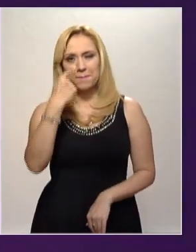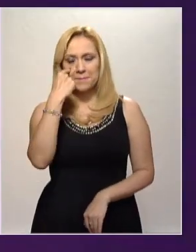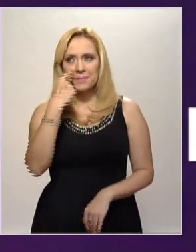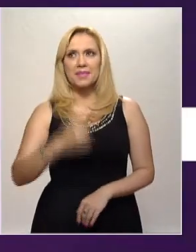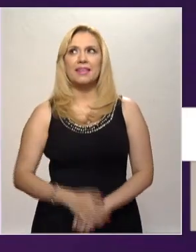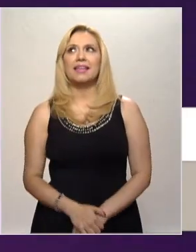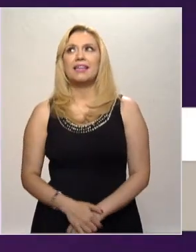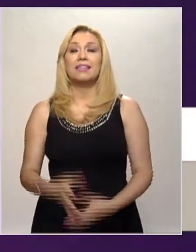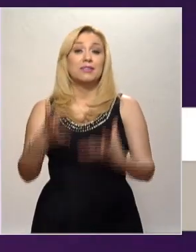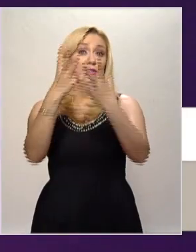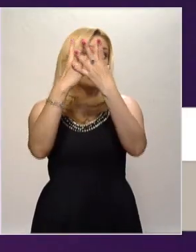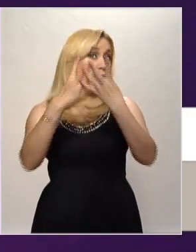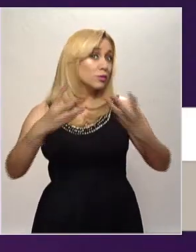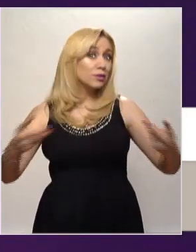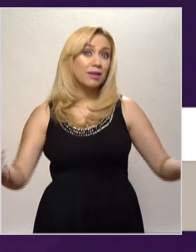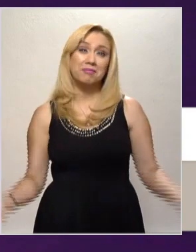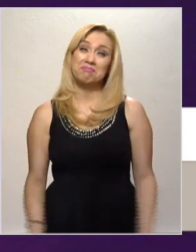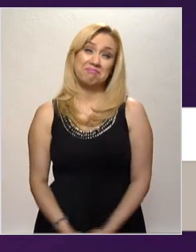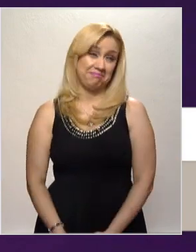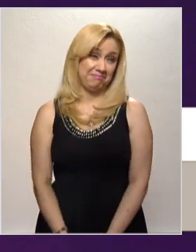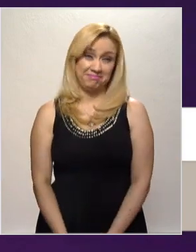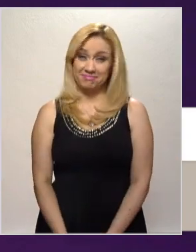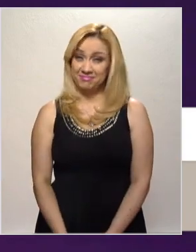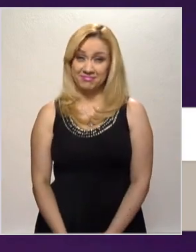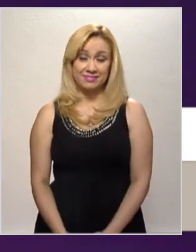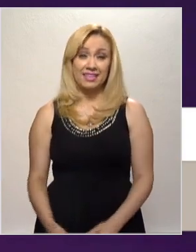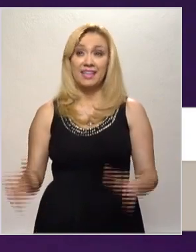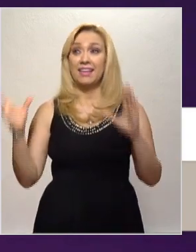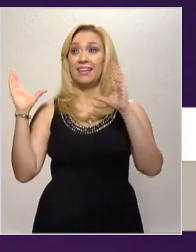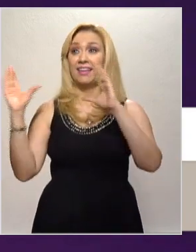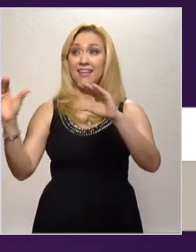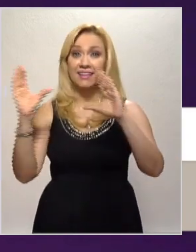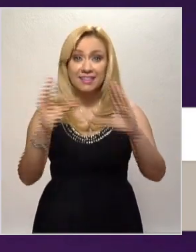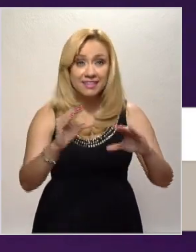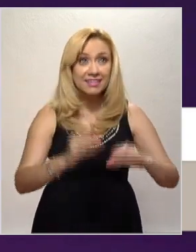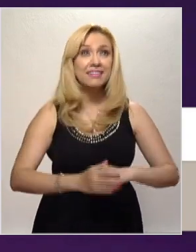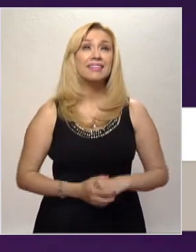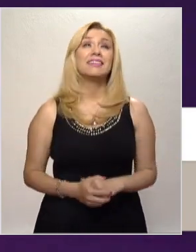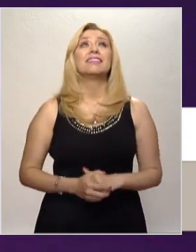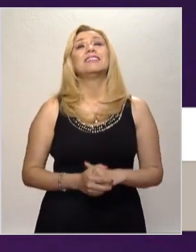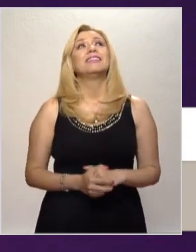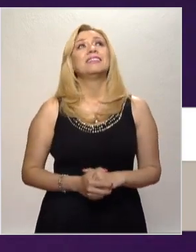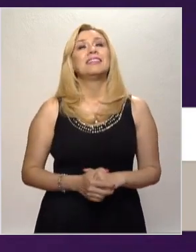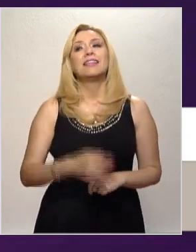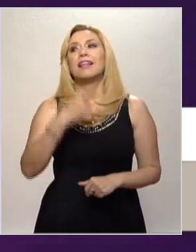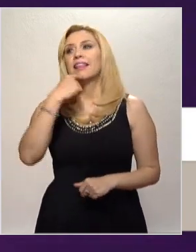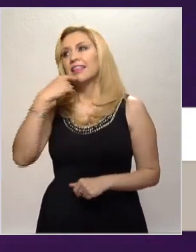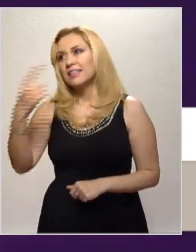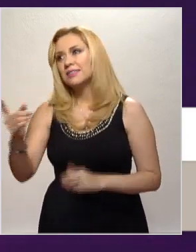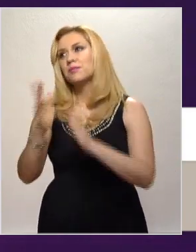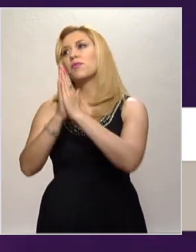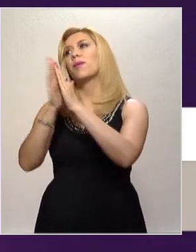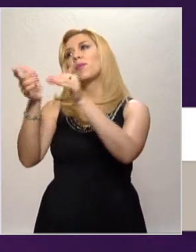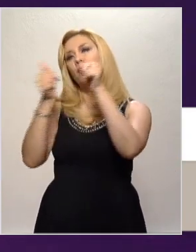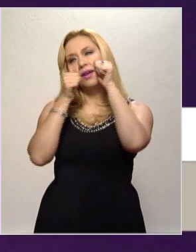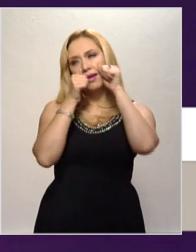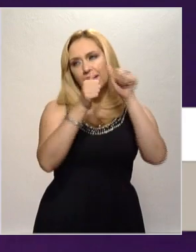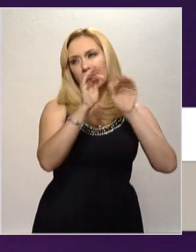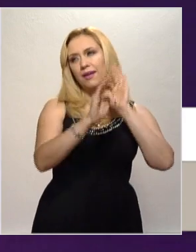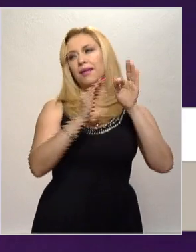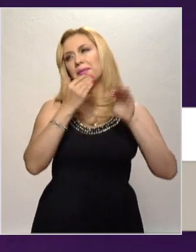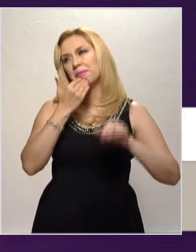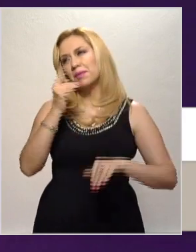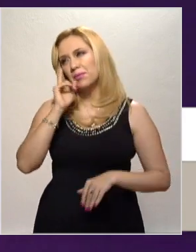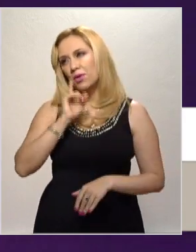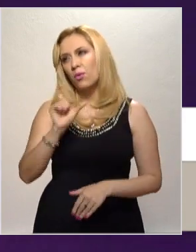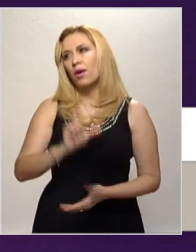se va a solucionar, como se ha planteado muchas veces, con capacitaciones y decirles que traten bien a las mujeres en el momento